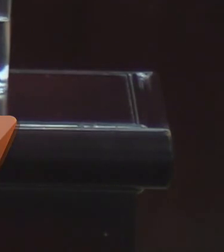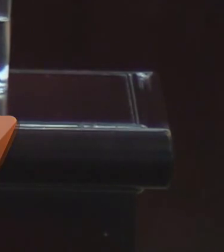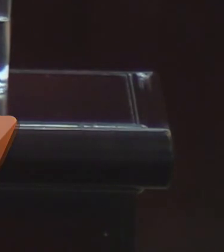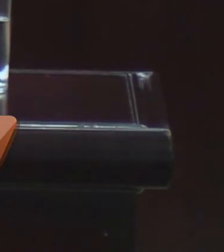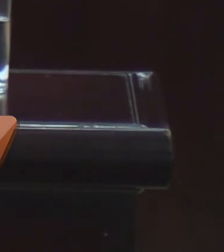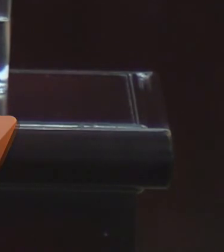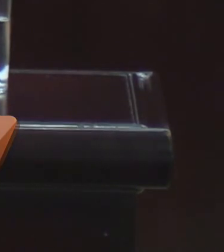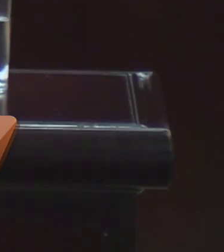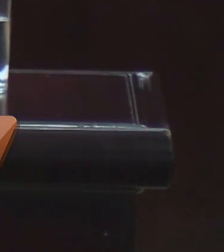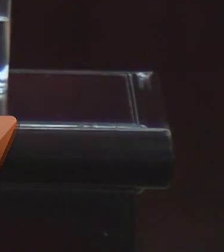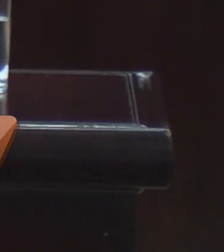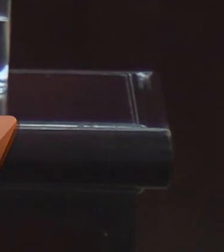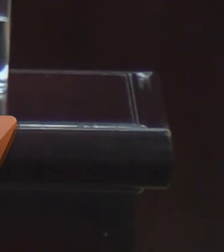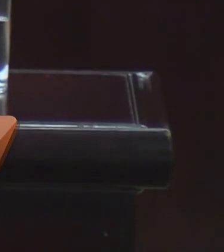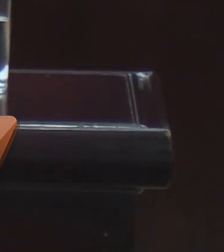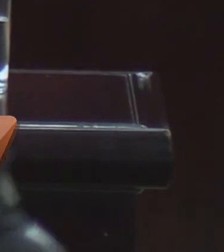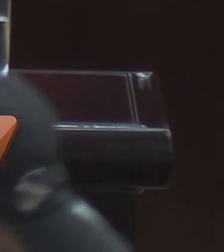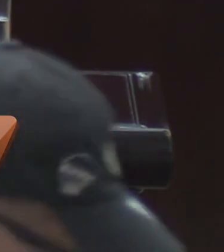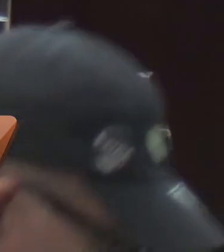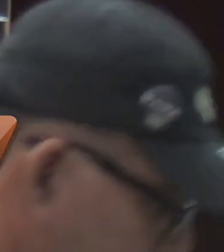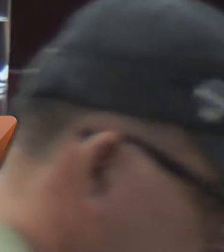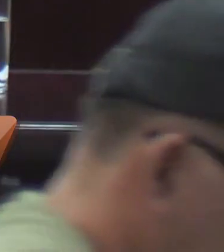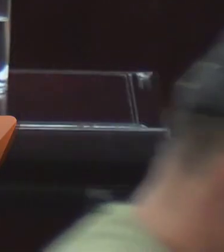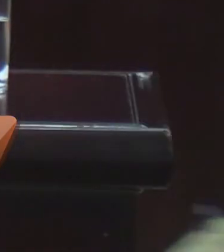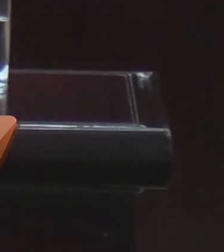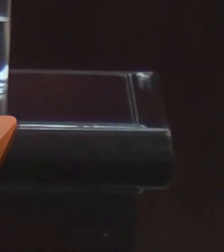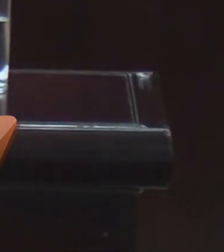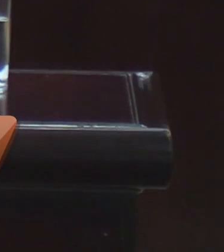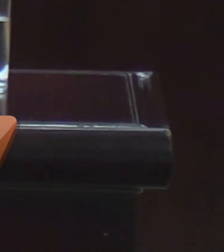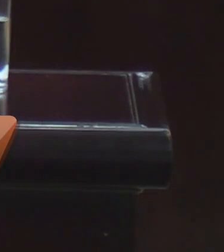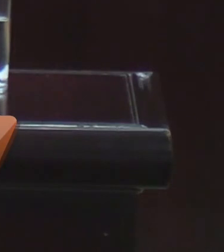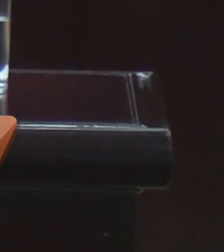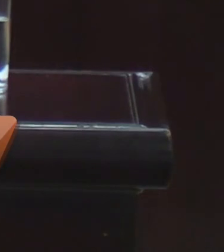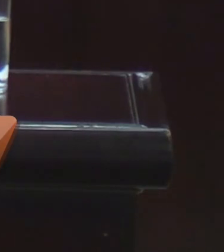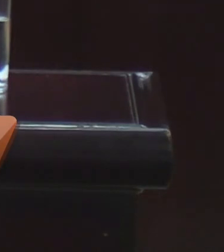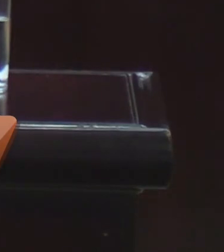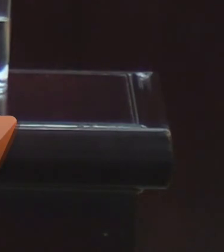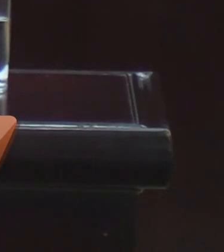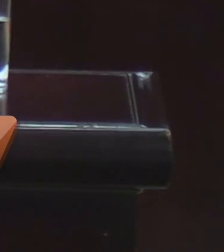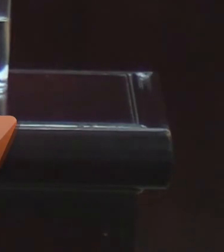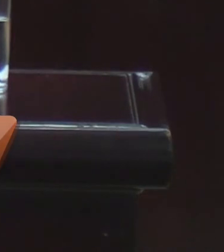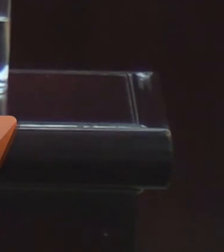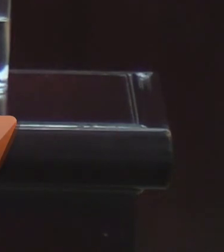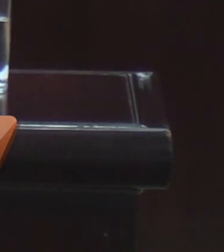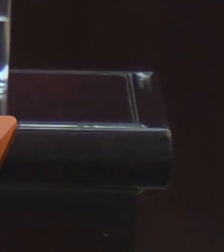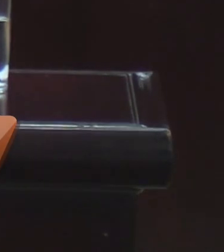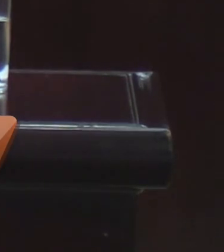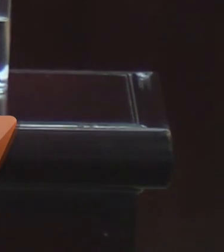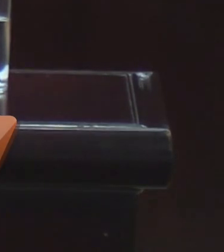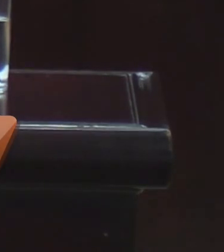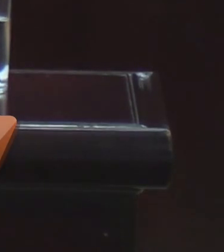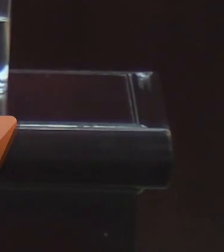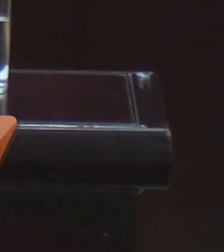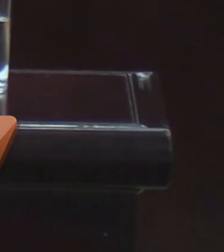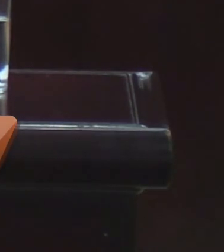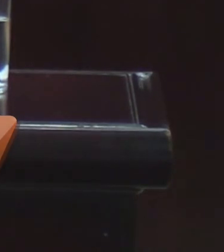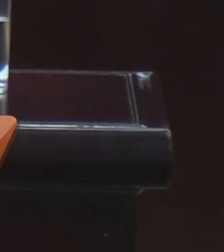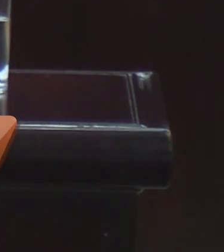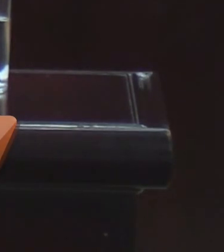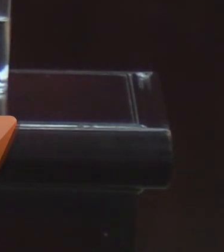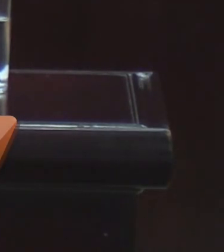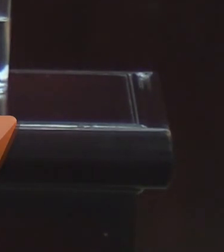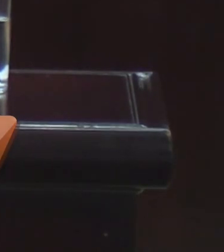parte del tribunal superior de Justicia del Estado por lo anterior Solicito a ese honorable congreso del